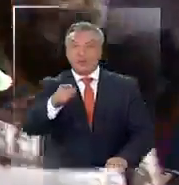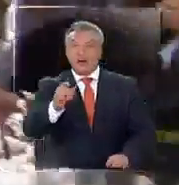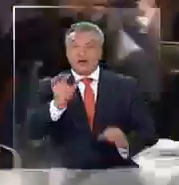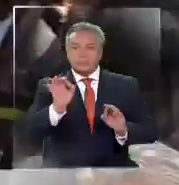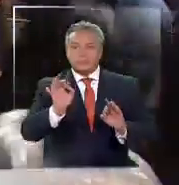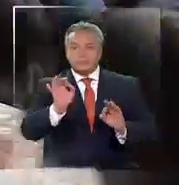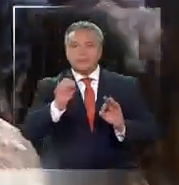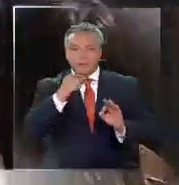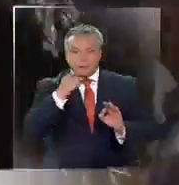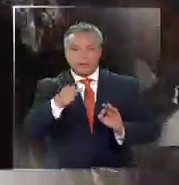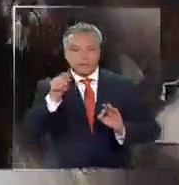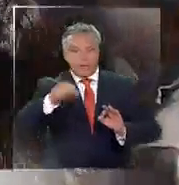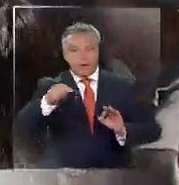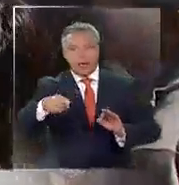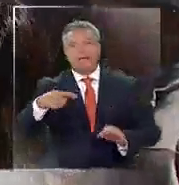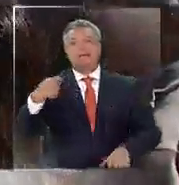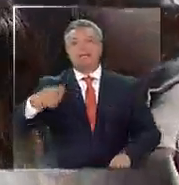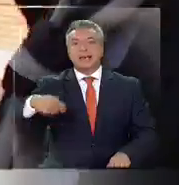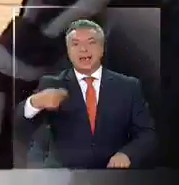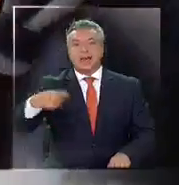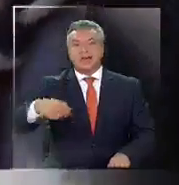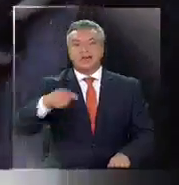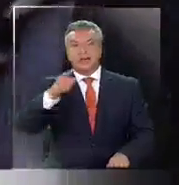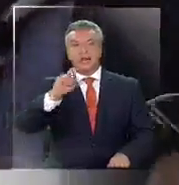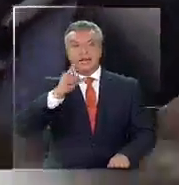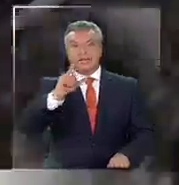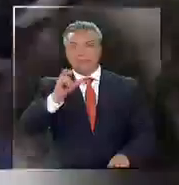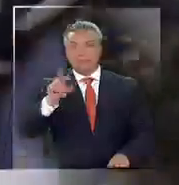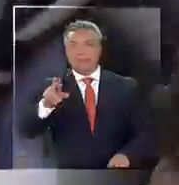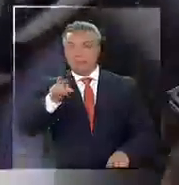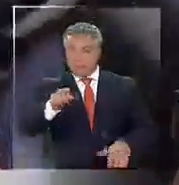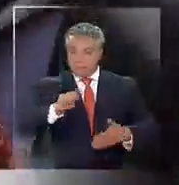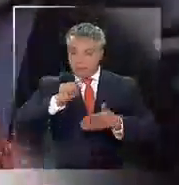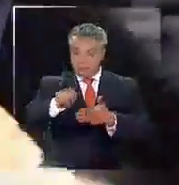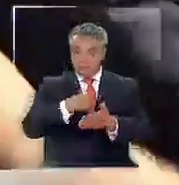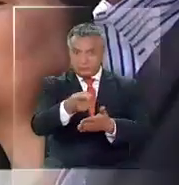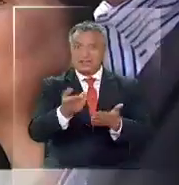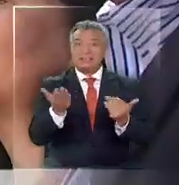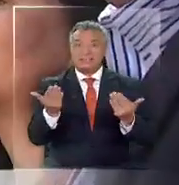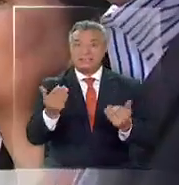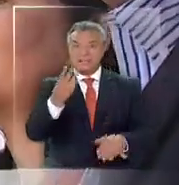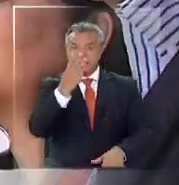la situación actual del senador Guillé. Para inscribir su candidatura como independiente necesita